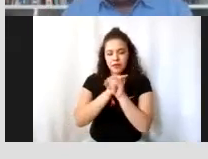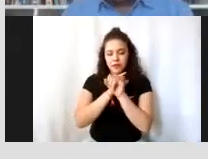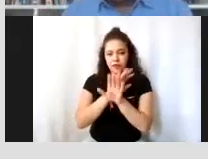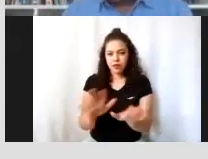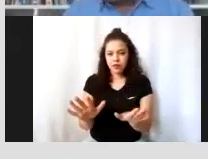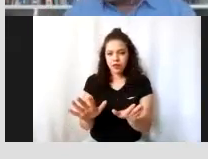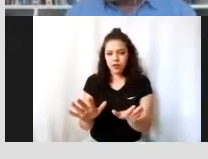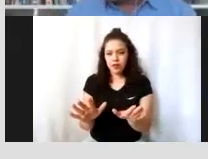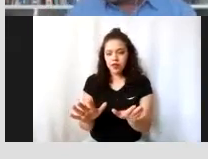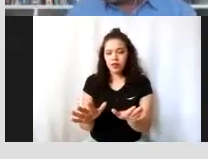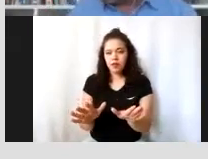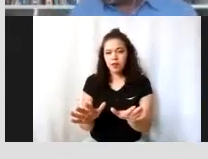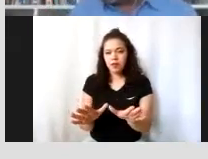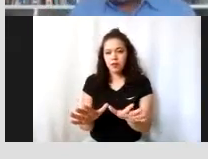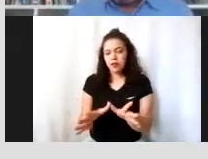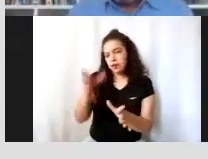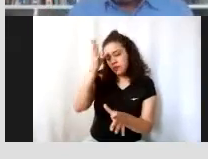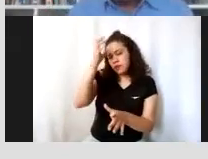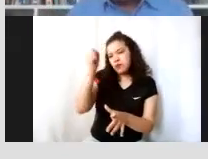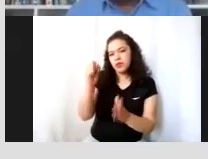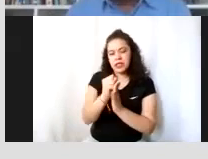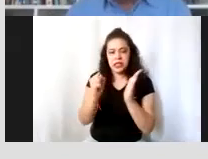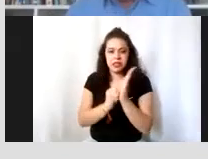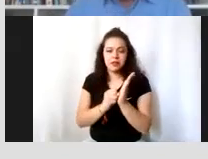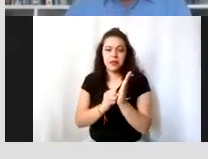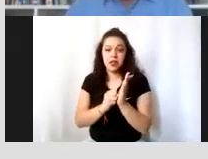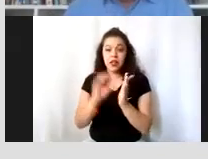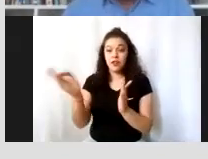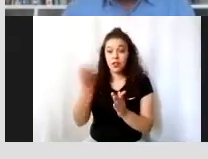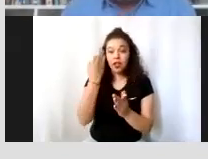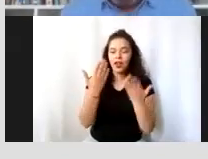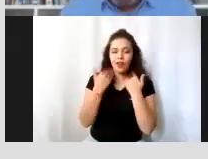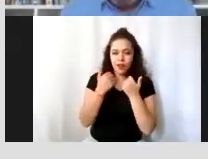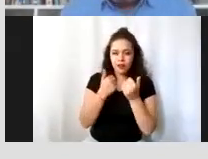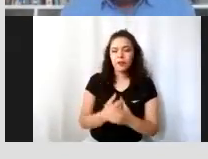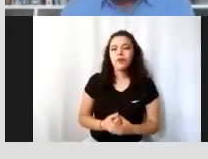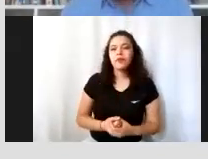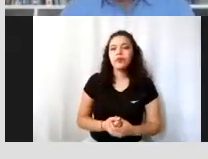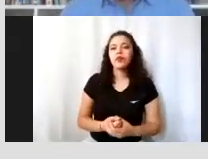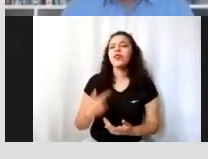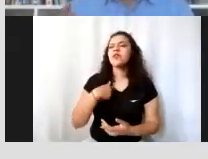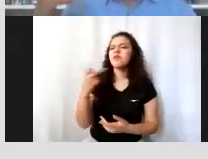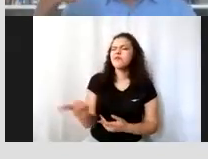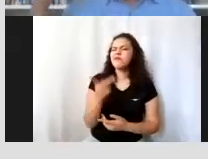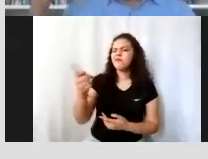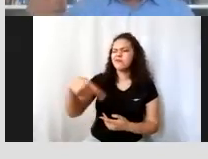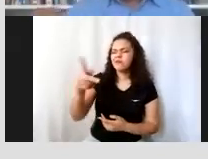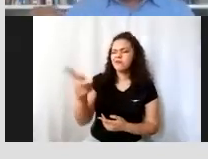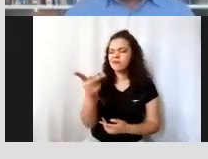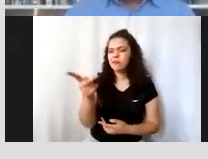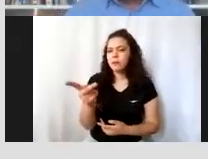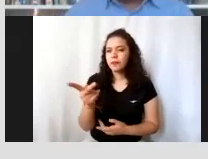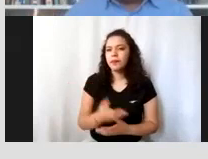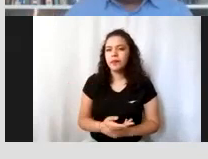ustedes este concepto de sistema de datos, no existe a nivel federal. Yo les pregunto, ¿alguien me puede